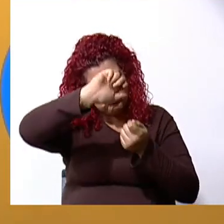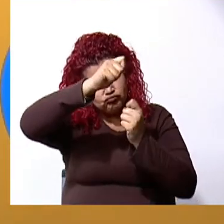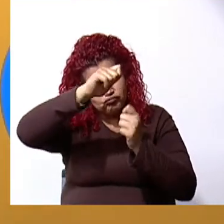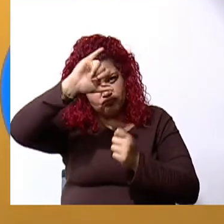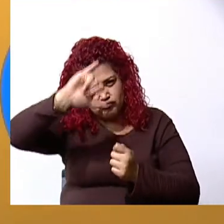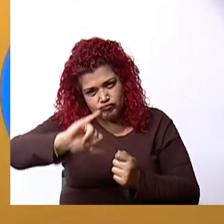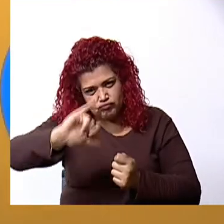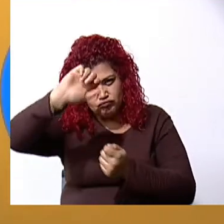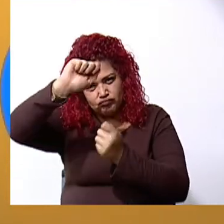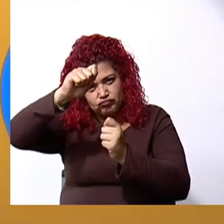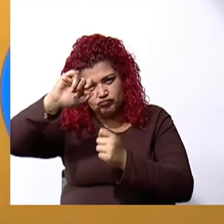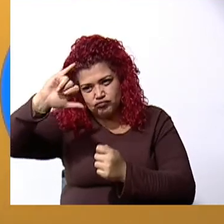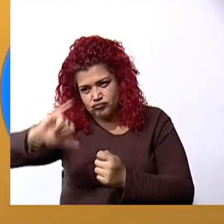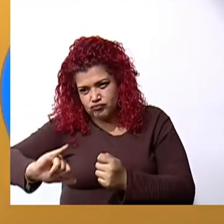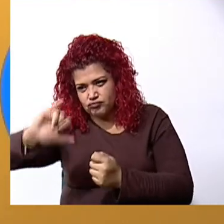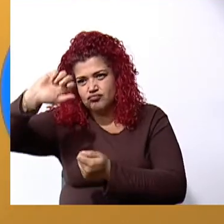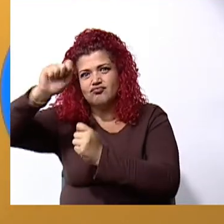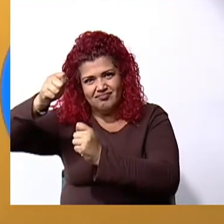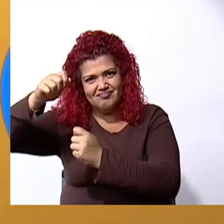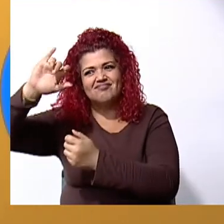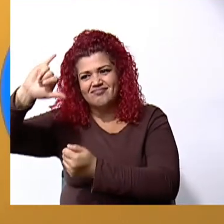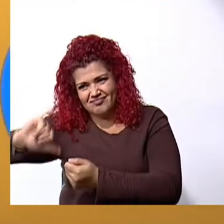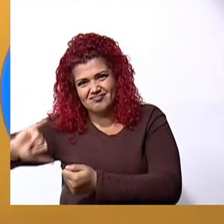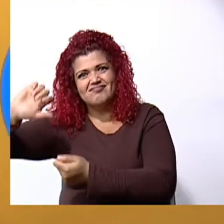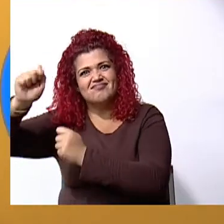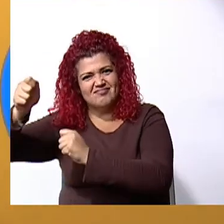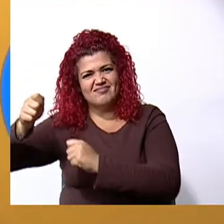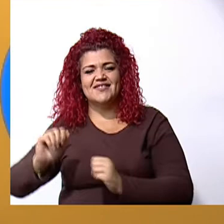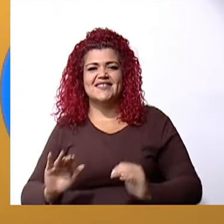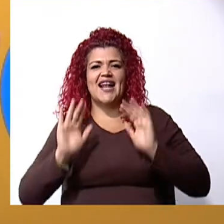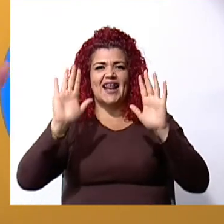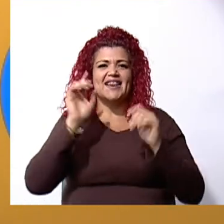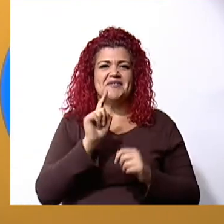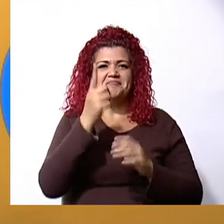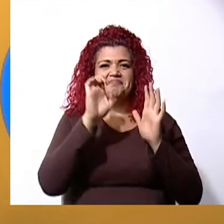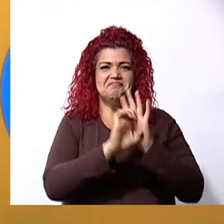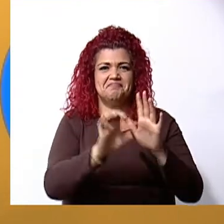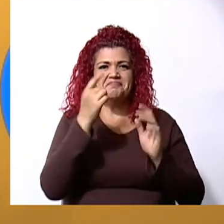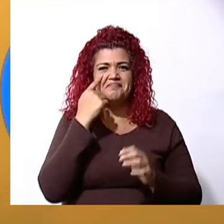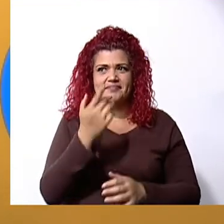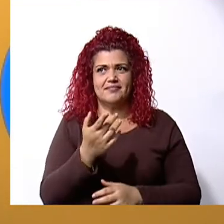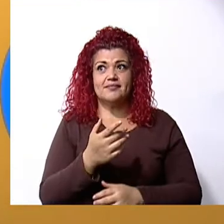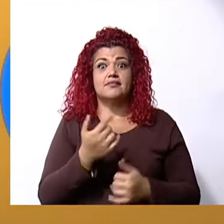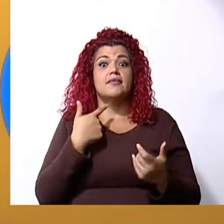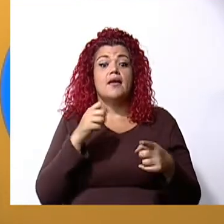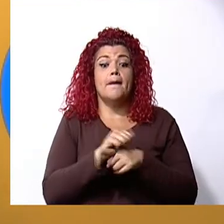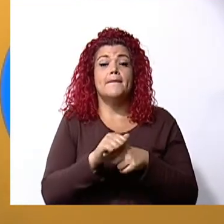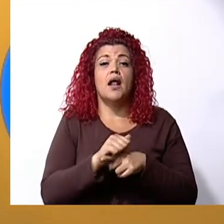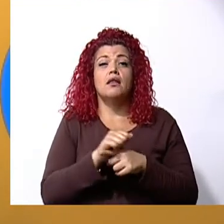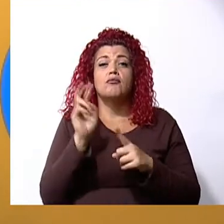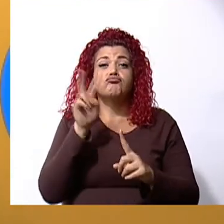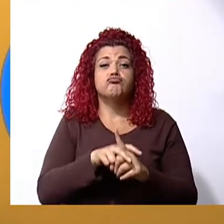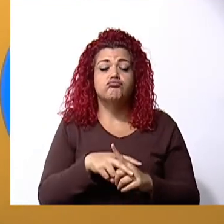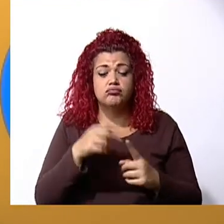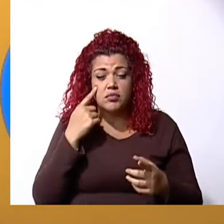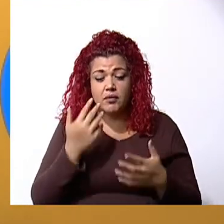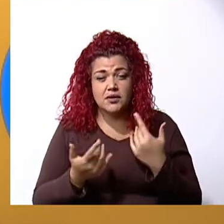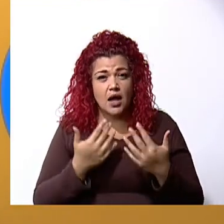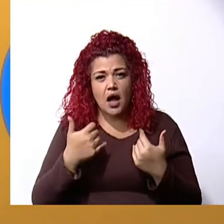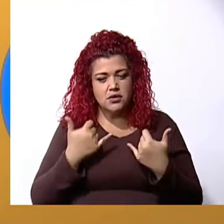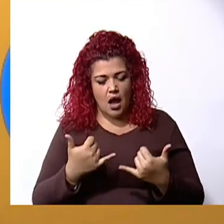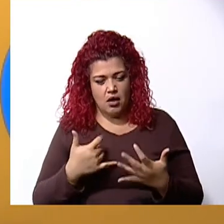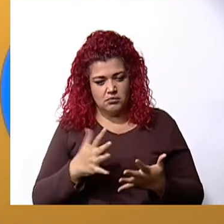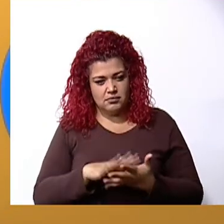bien, excelente con el primer ejemplo. Ahora vamos a poner en práctica estos conocimientos que acabamos de poner o